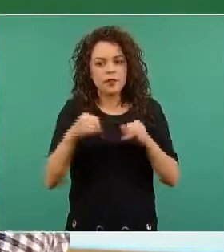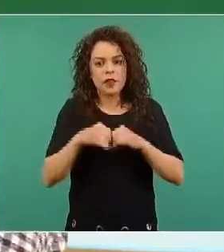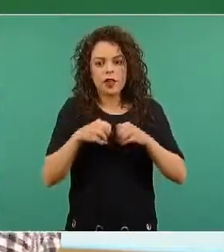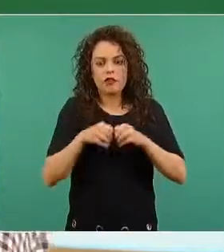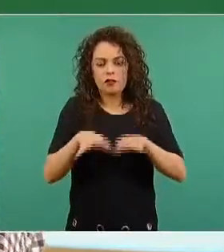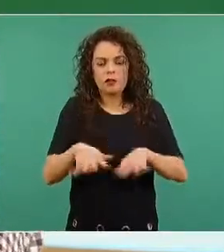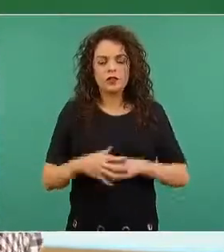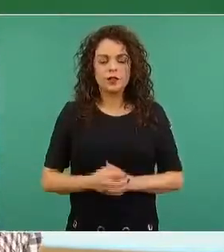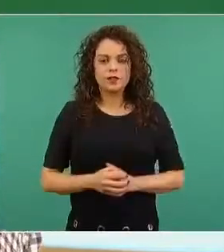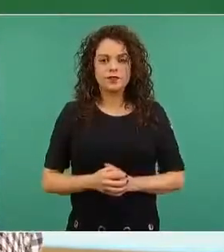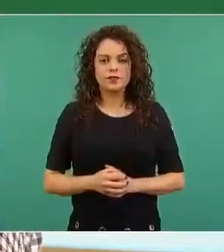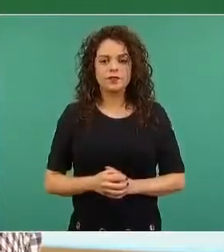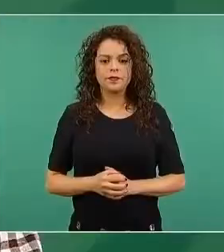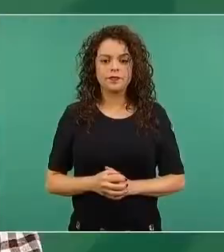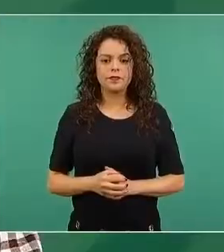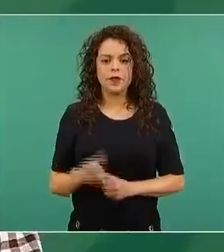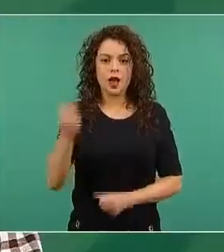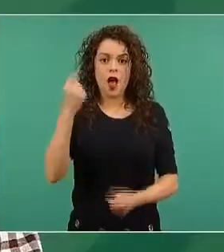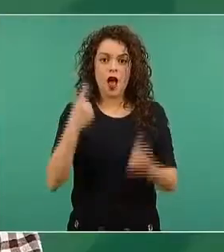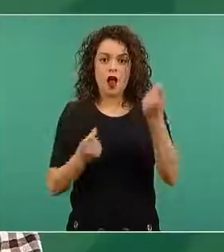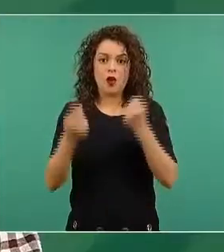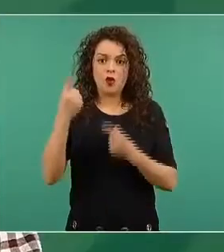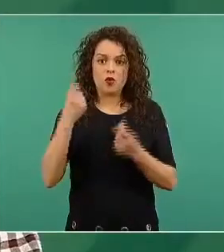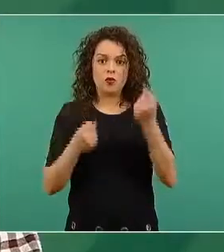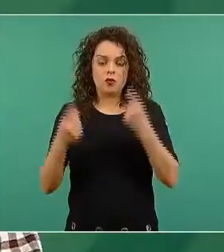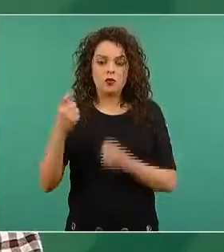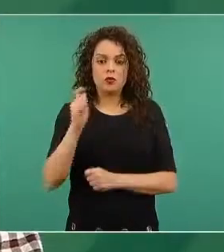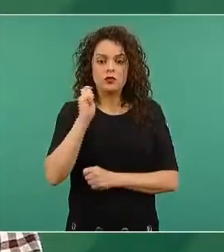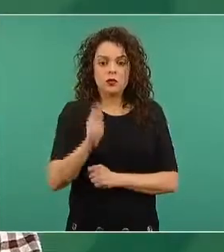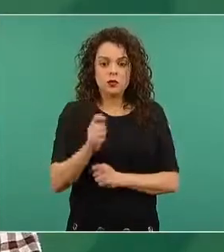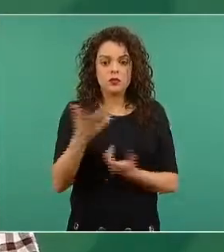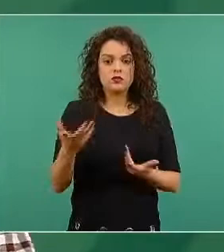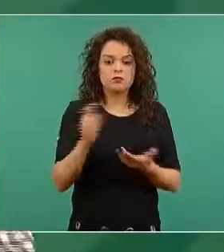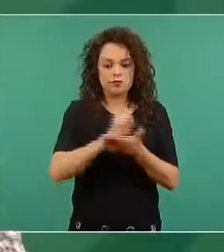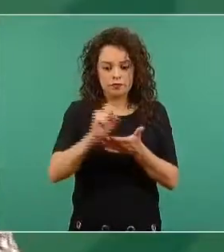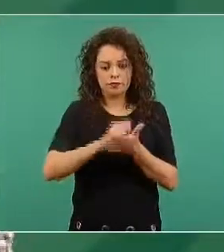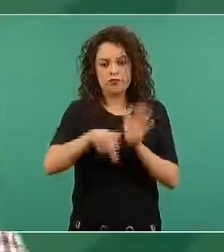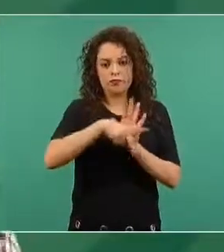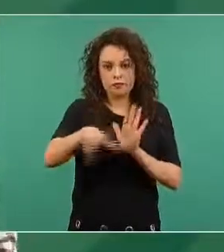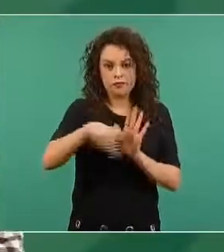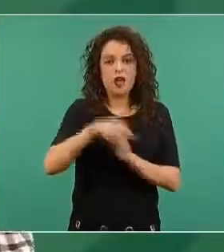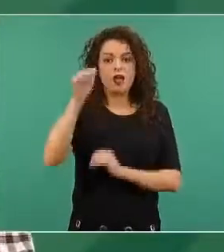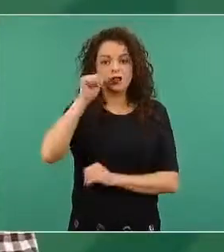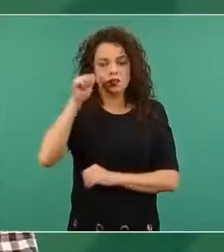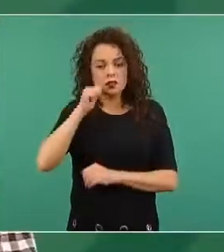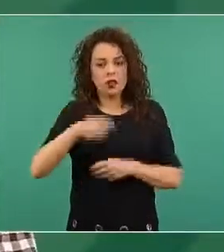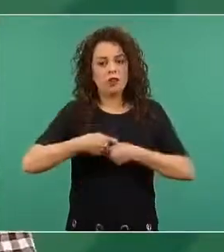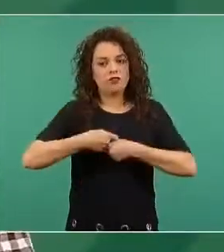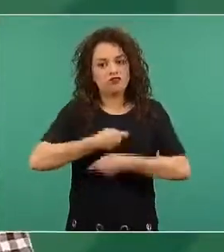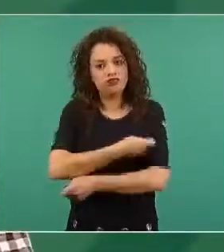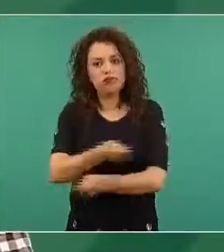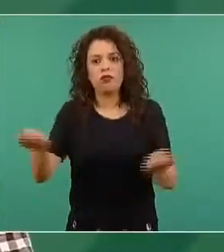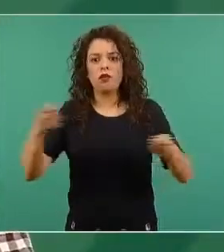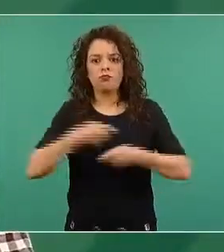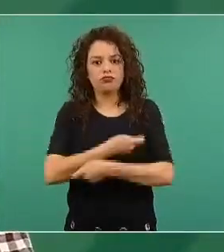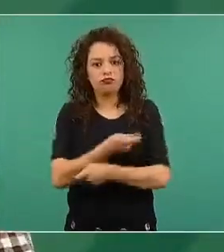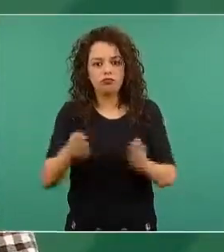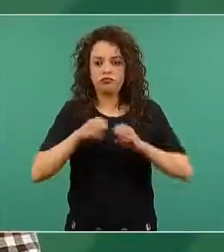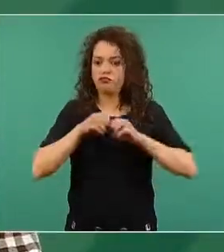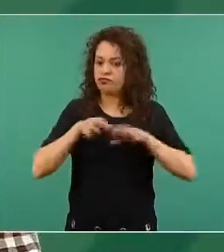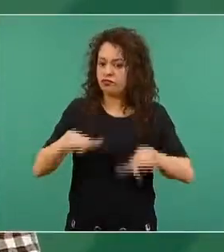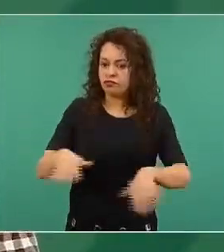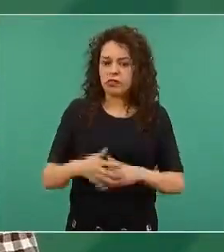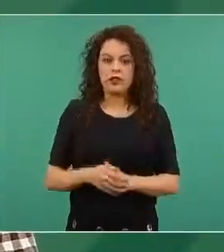información que algunos medios de comunicación de la prensa escrita suelen sacar, es un poco el estilo, llamémosle el